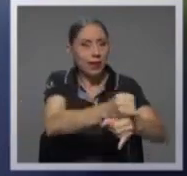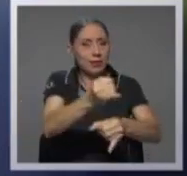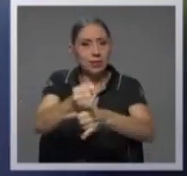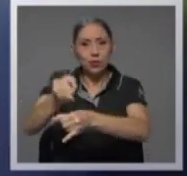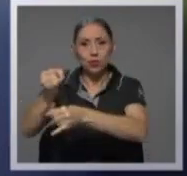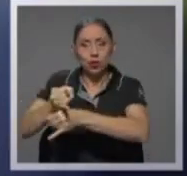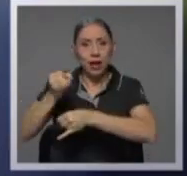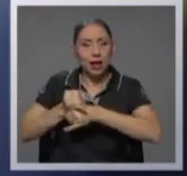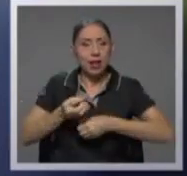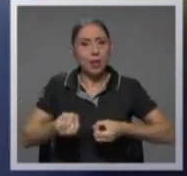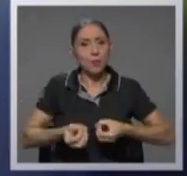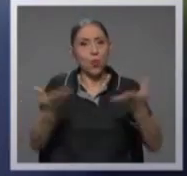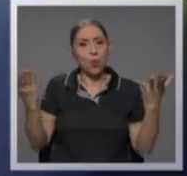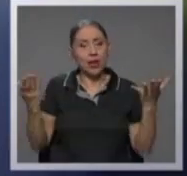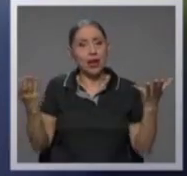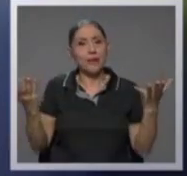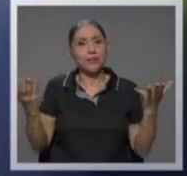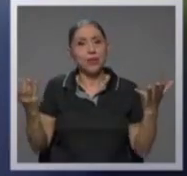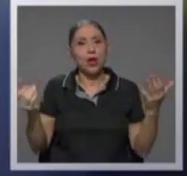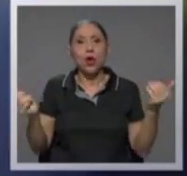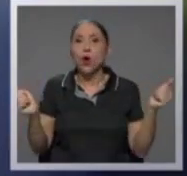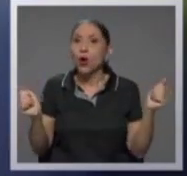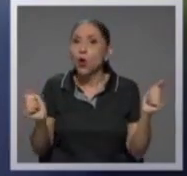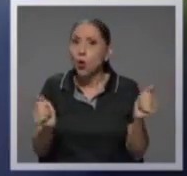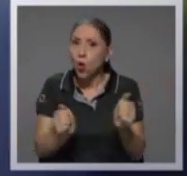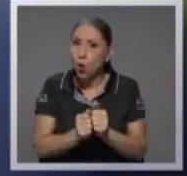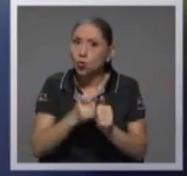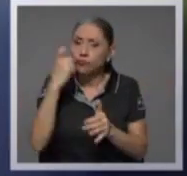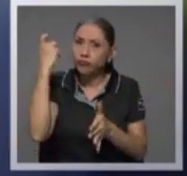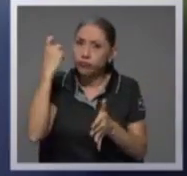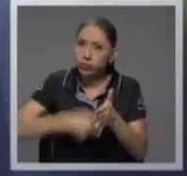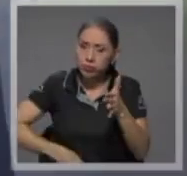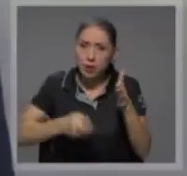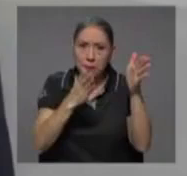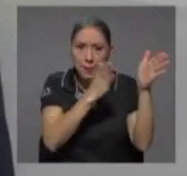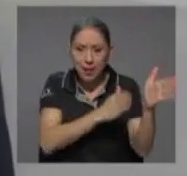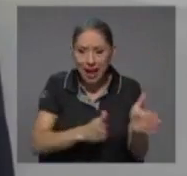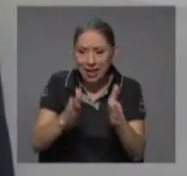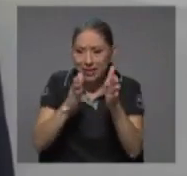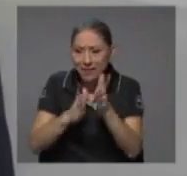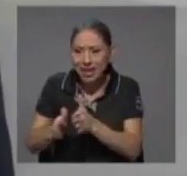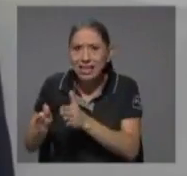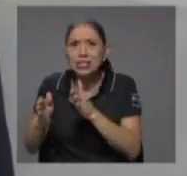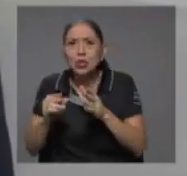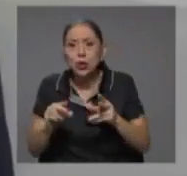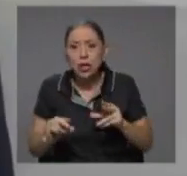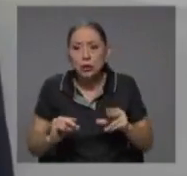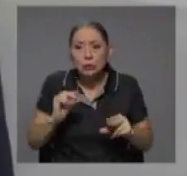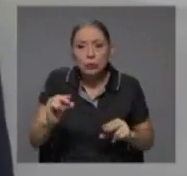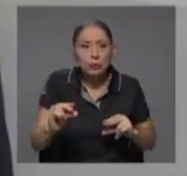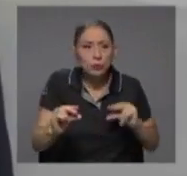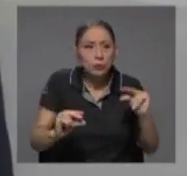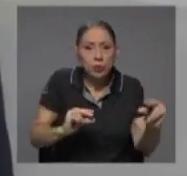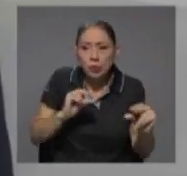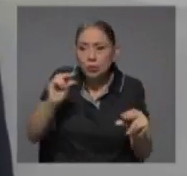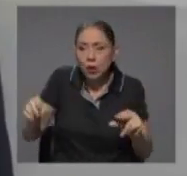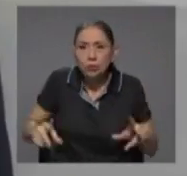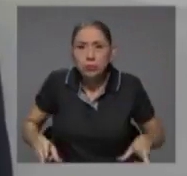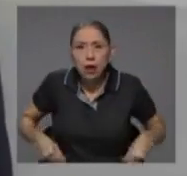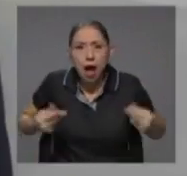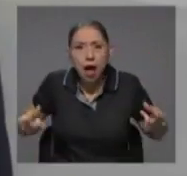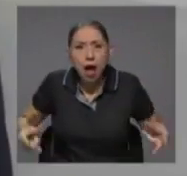pública, realizando una muy rigurosa planificación del gasto, una priorización y